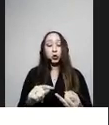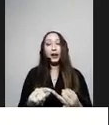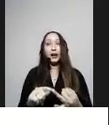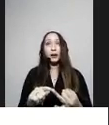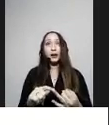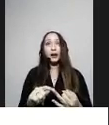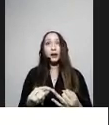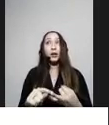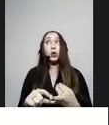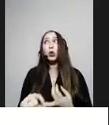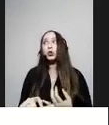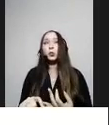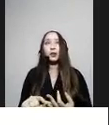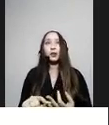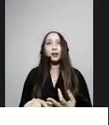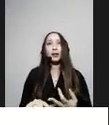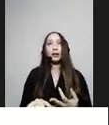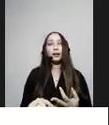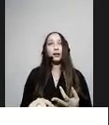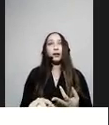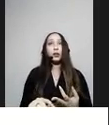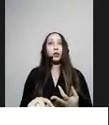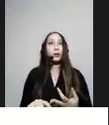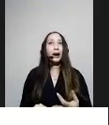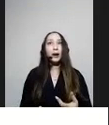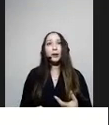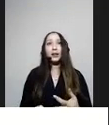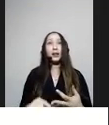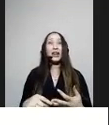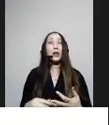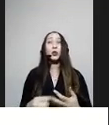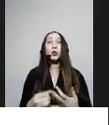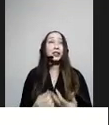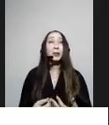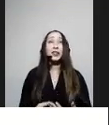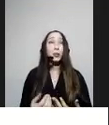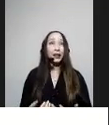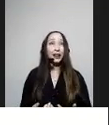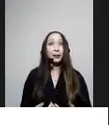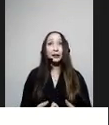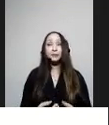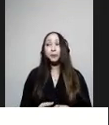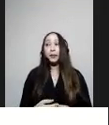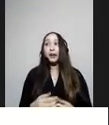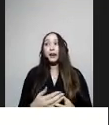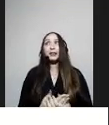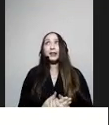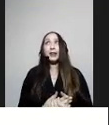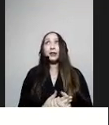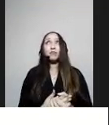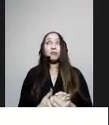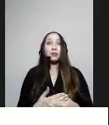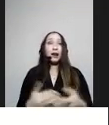la dejaba hablar con otros porque decía que no trabajaba, la vigilaba constantemente por las cámaras. Así